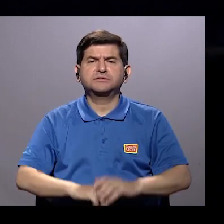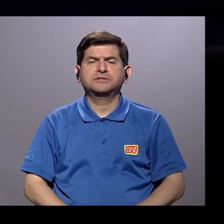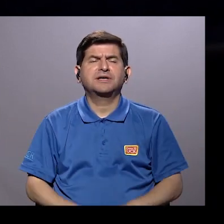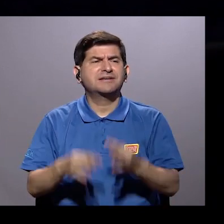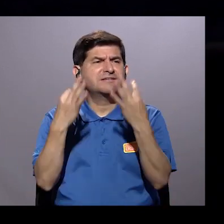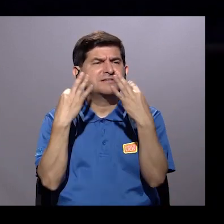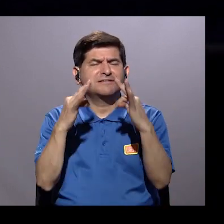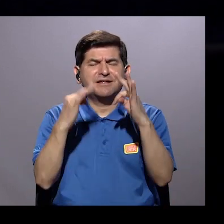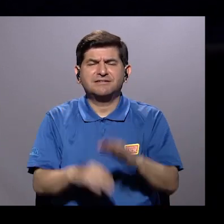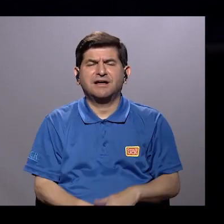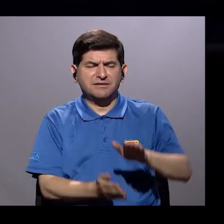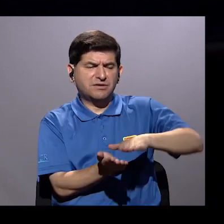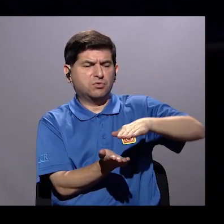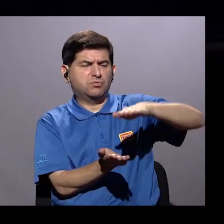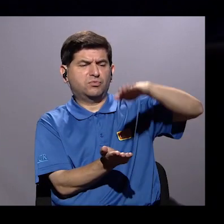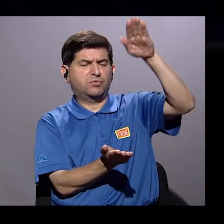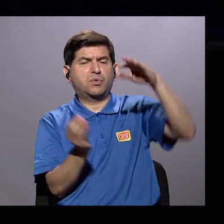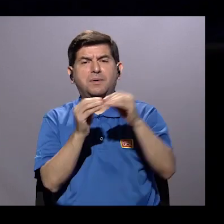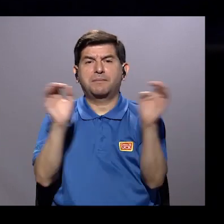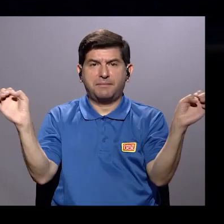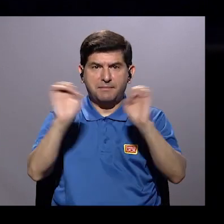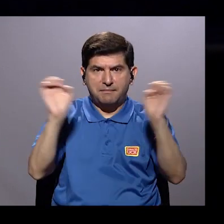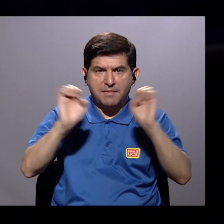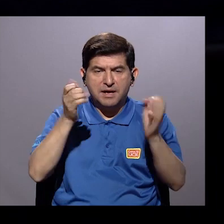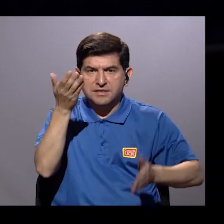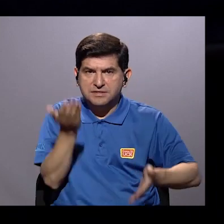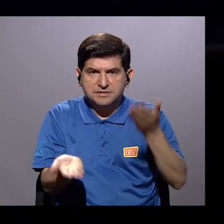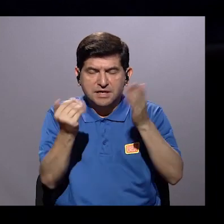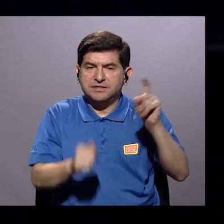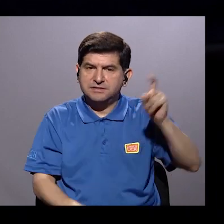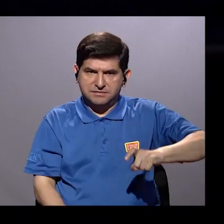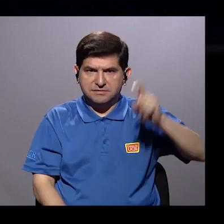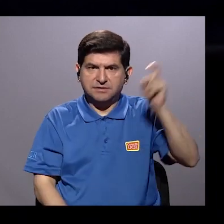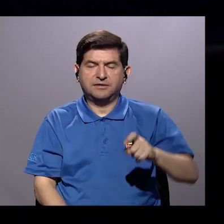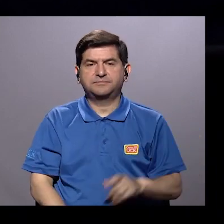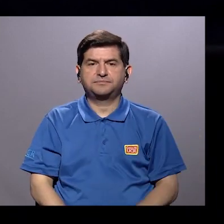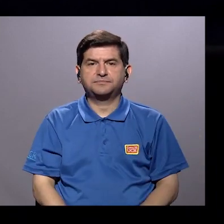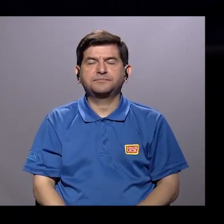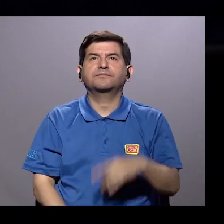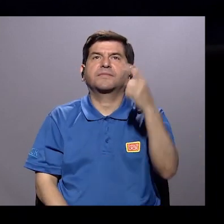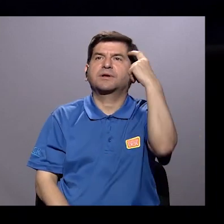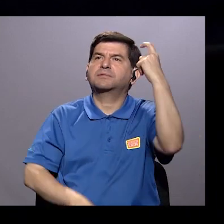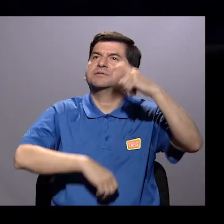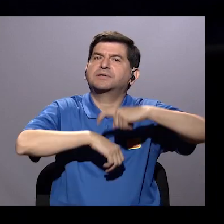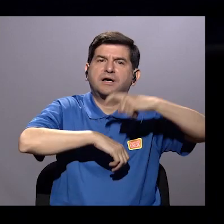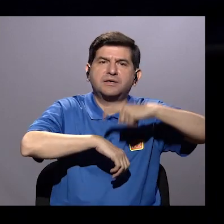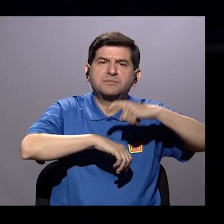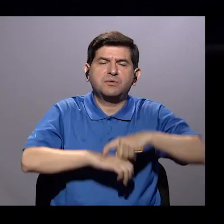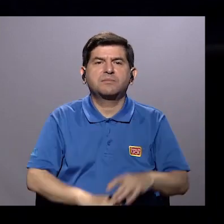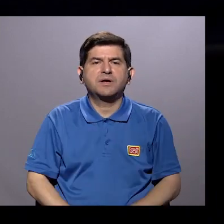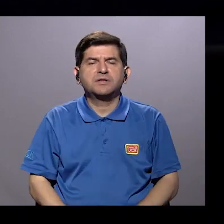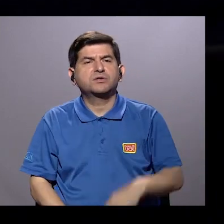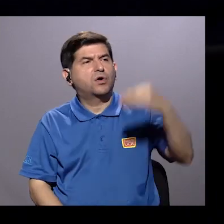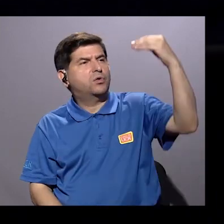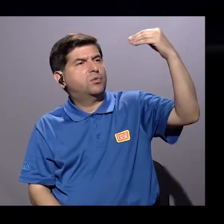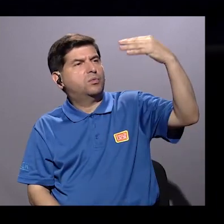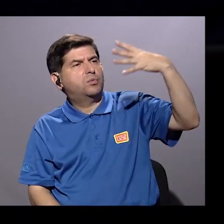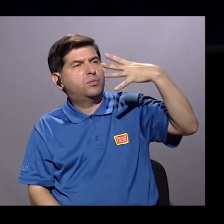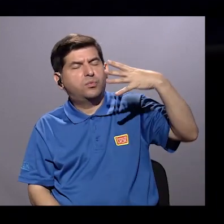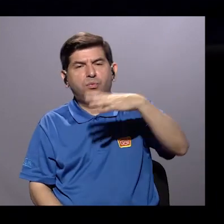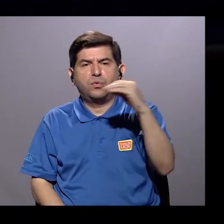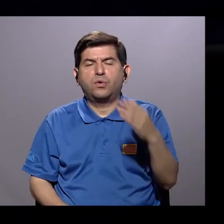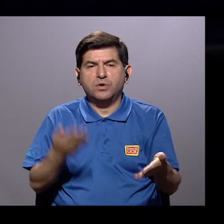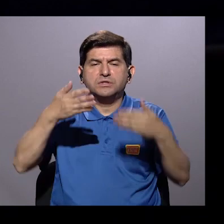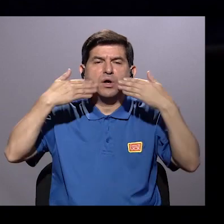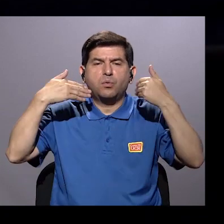tratar de almacenar más energía de la que se ocupa, digamos, en el momento de radiación solar o en el momento de corrientes